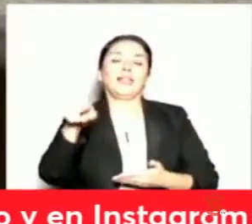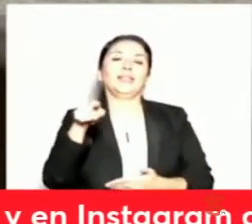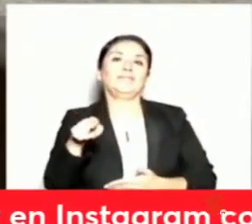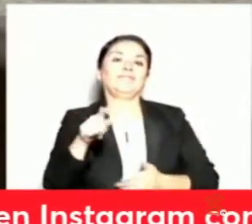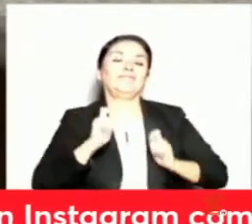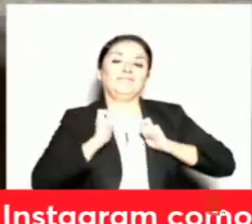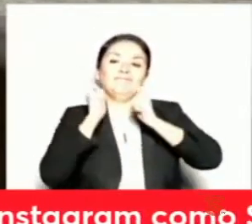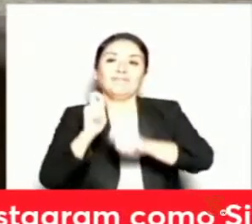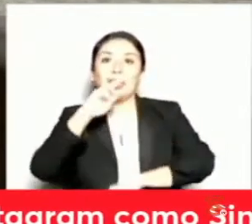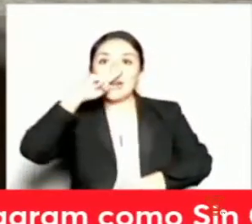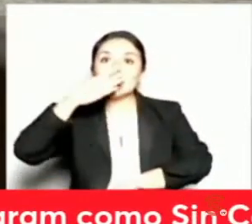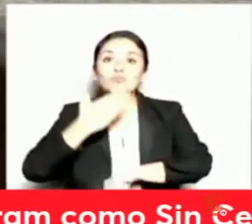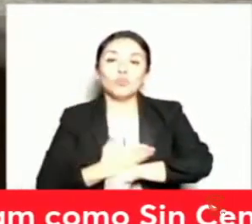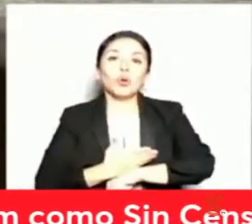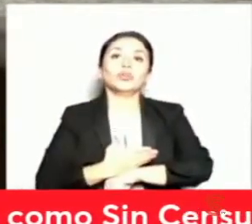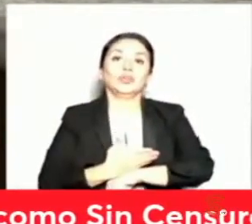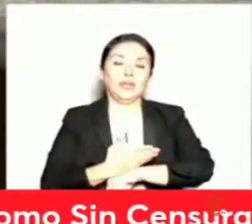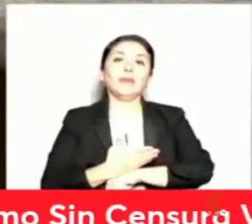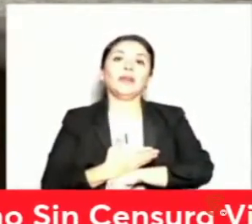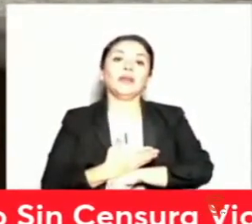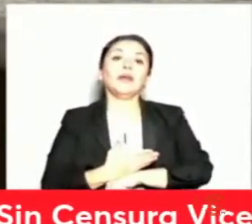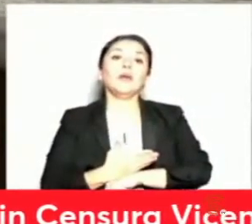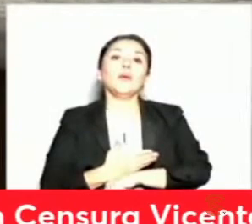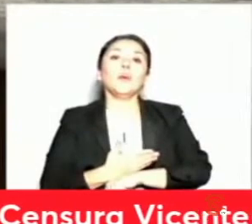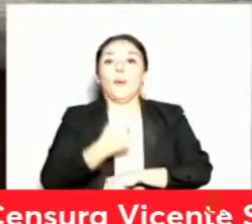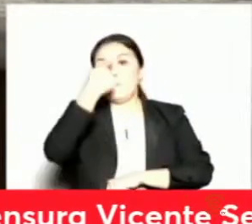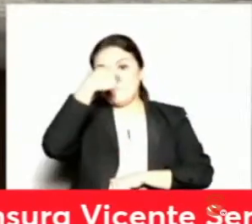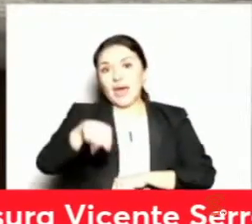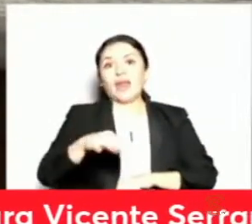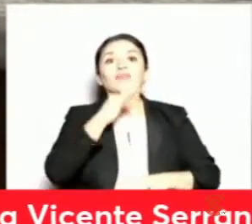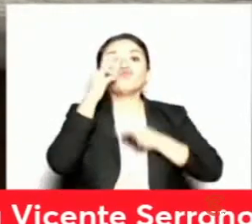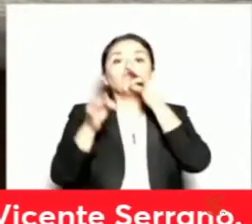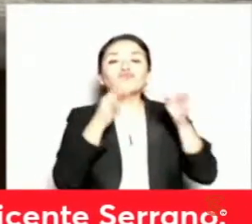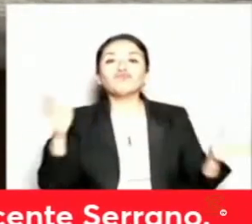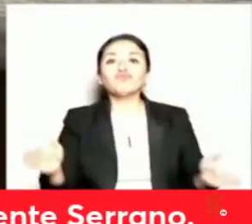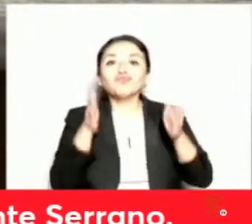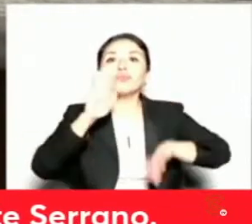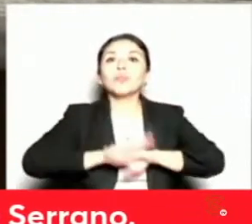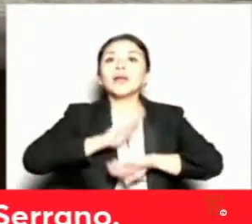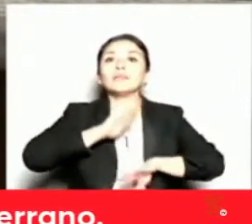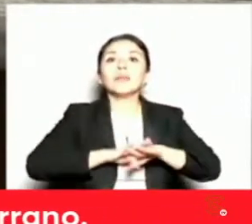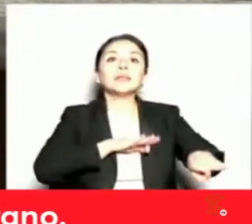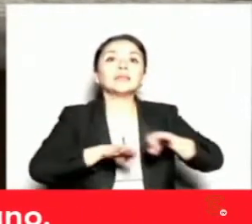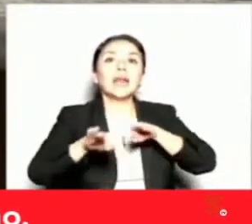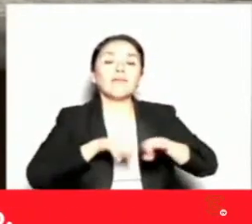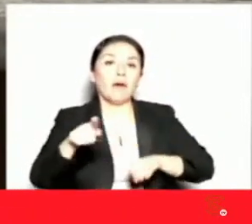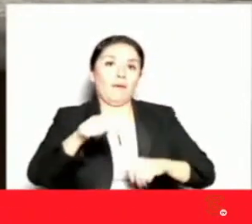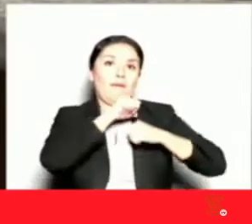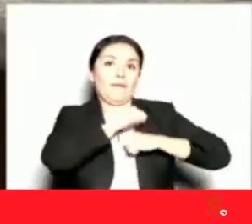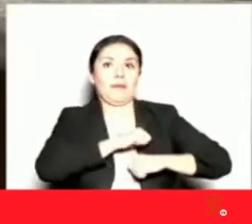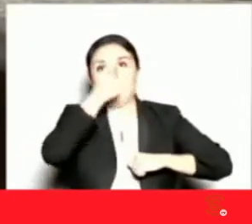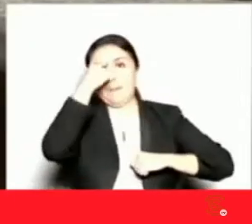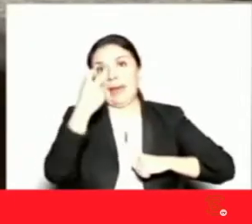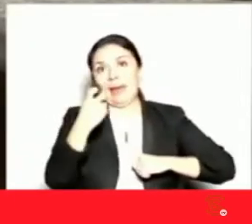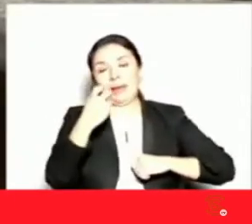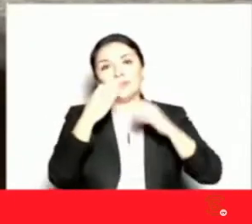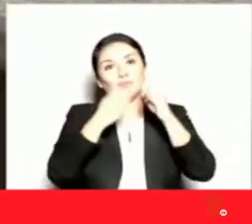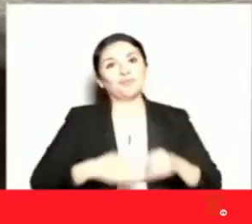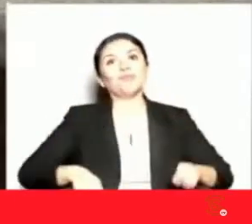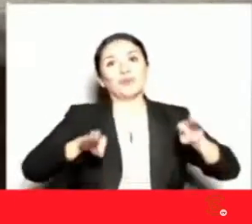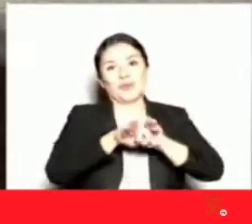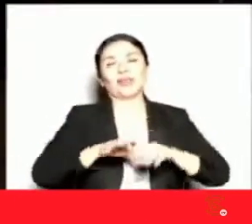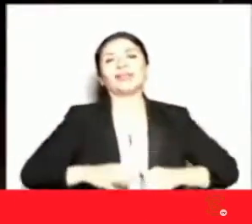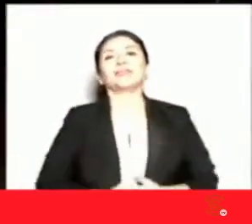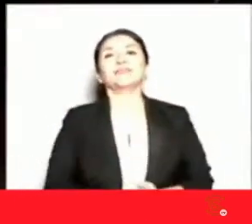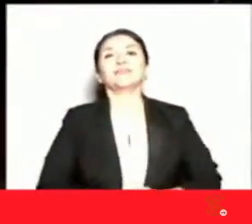gran responsabilidad de fomentar el empleo y de encargarse de esta gran tarea en la ciudad.